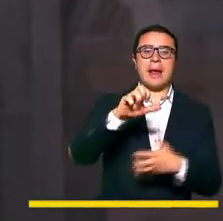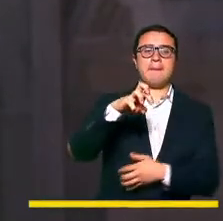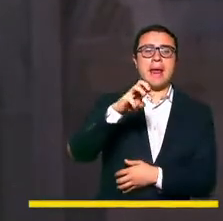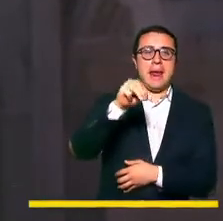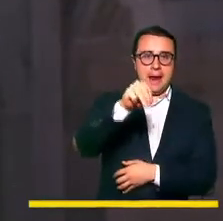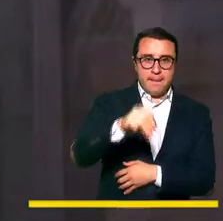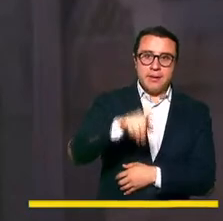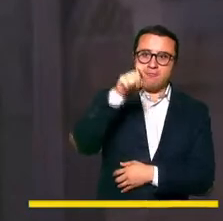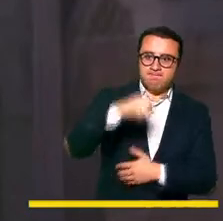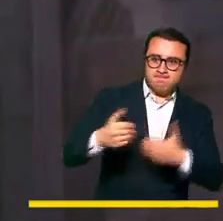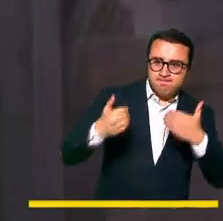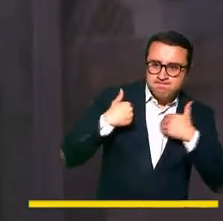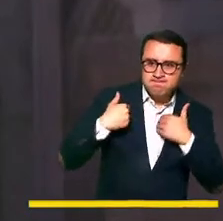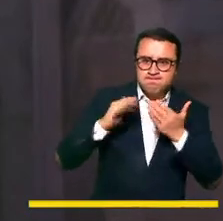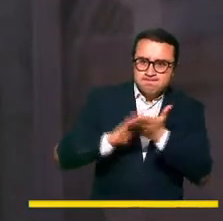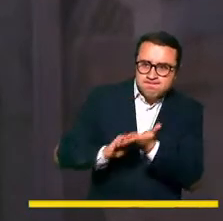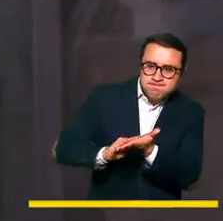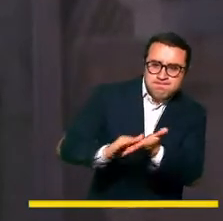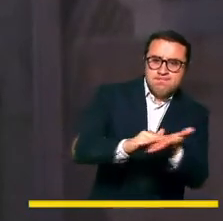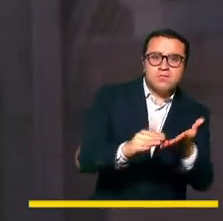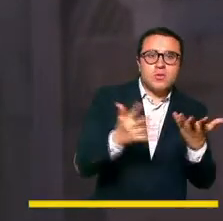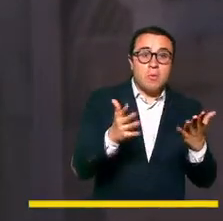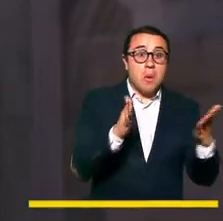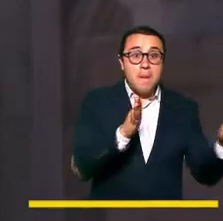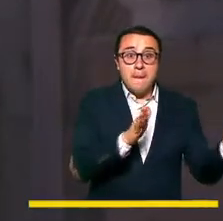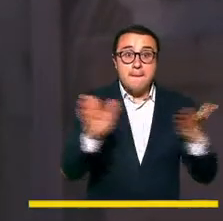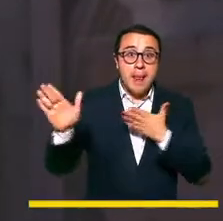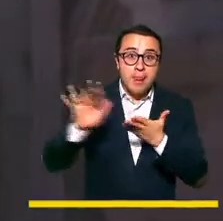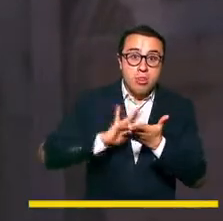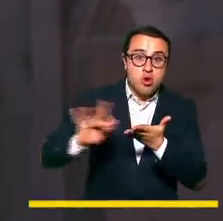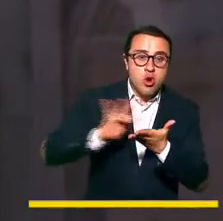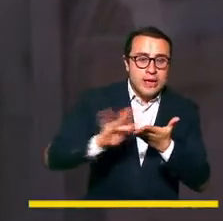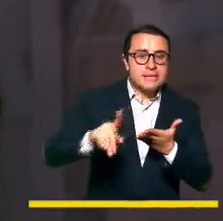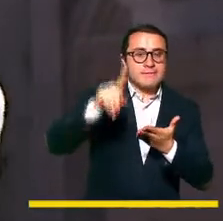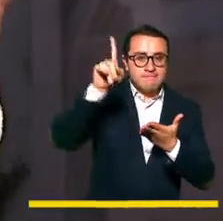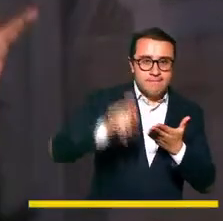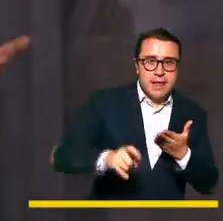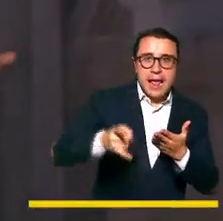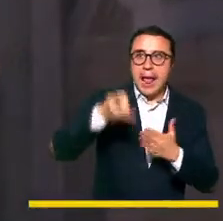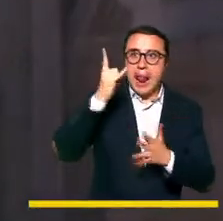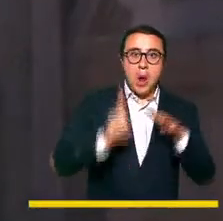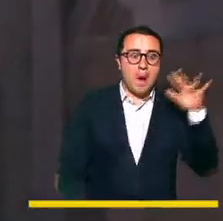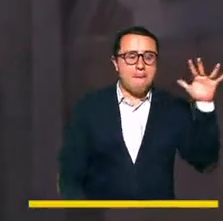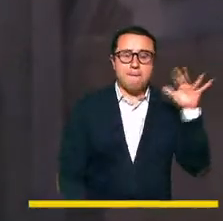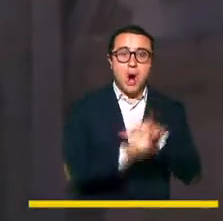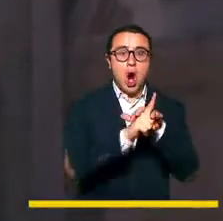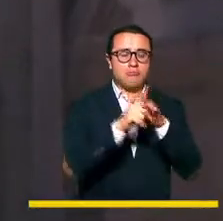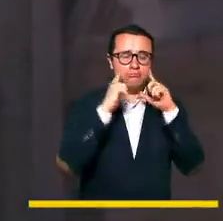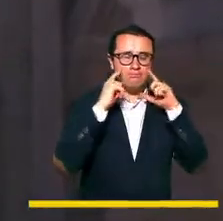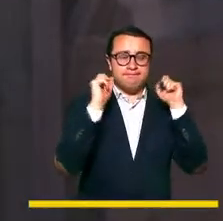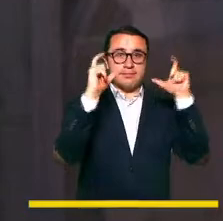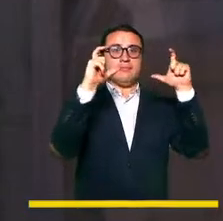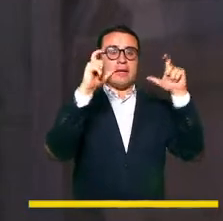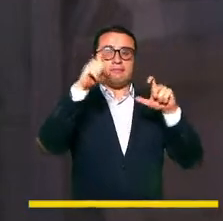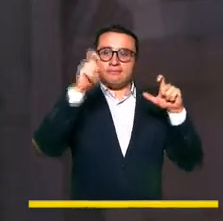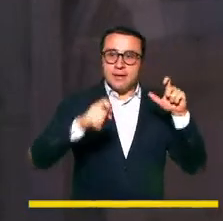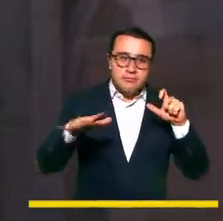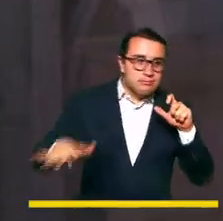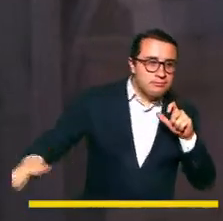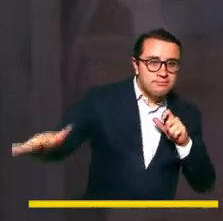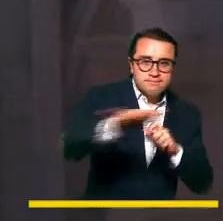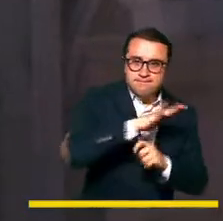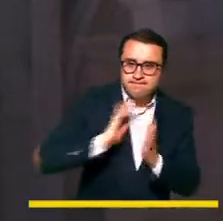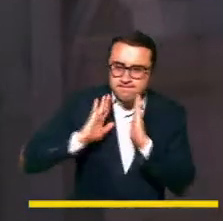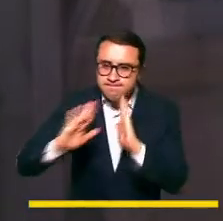cubrir a través de planes de emergencia por si pasase algo. La población tiene, o